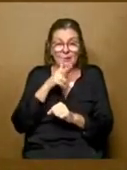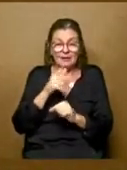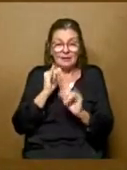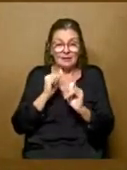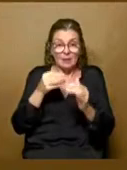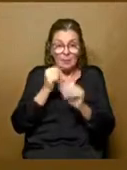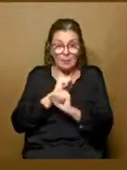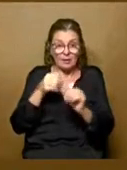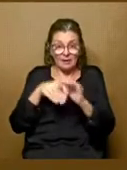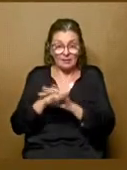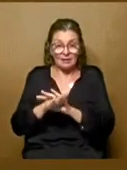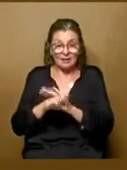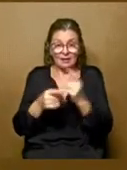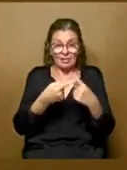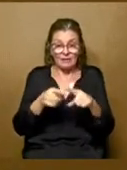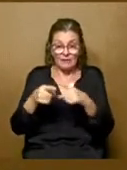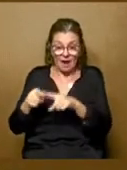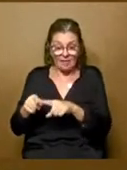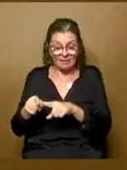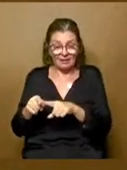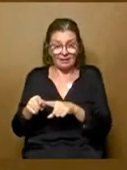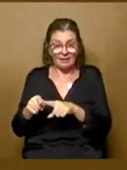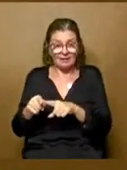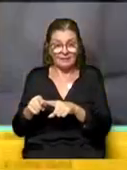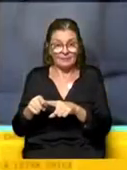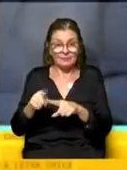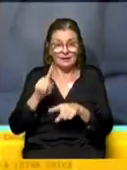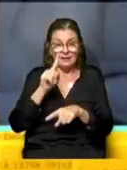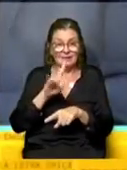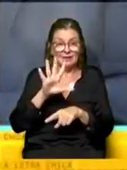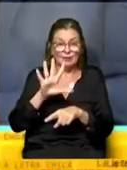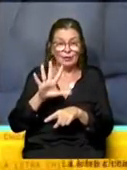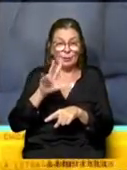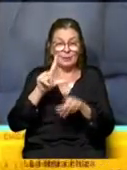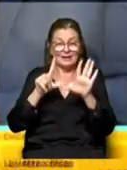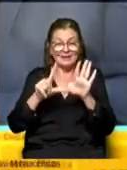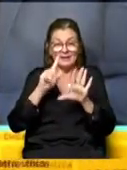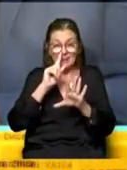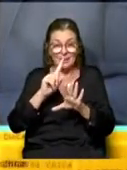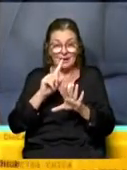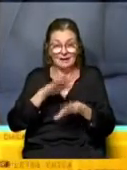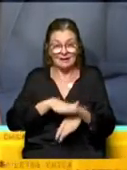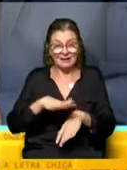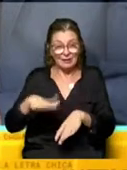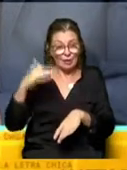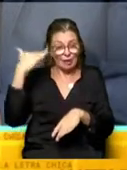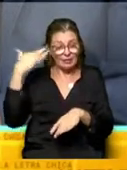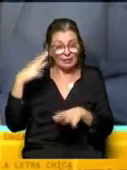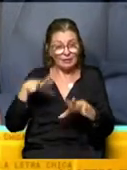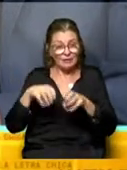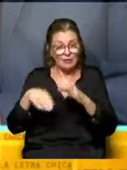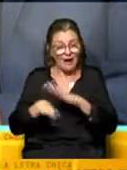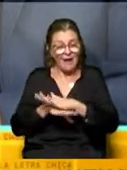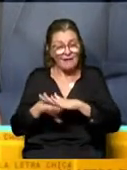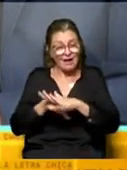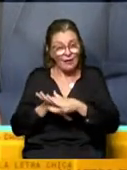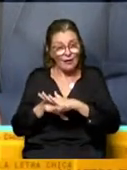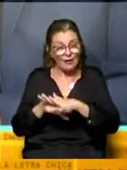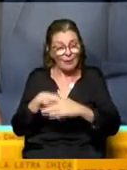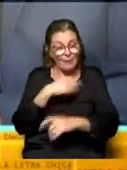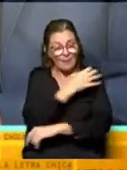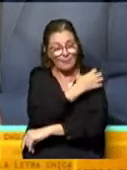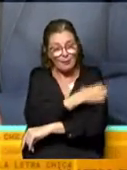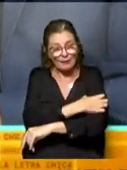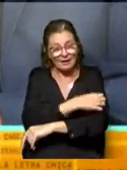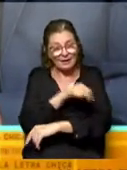pueden acceder a diferentes prestaciones. Y tenemos 157 mil niños y adolescentes viviendo por debajo de la línea de la pobreza.